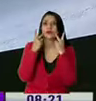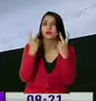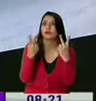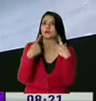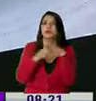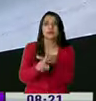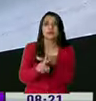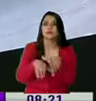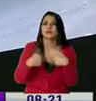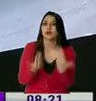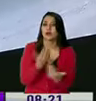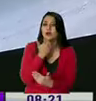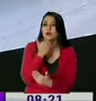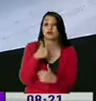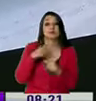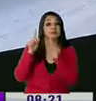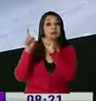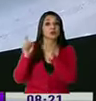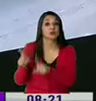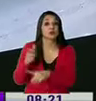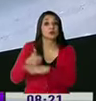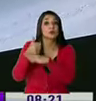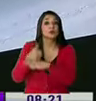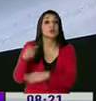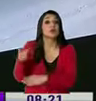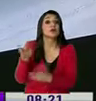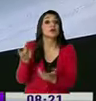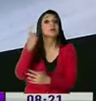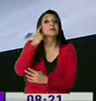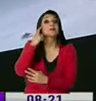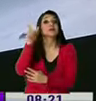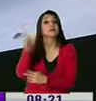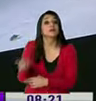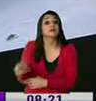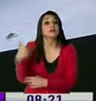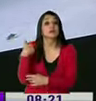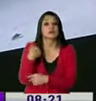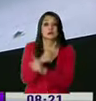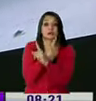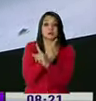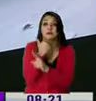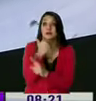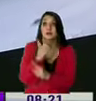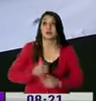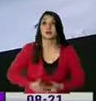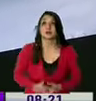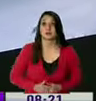puente. Pregunto, la autoridad está ahí. ¿Han pensado en las personas que tienen discapacidad?